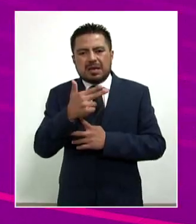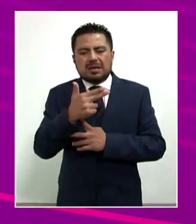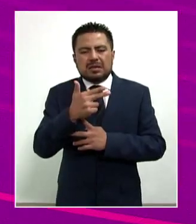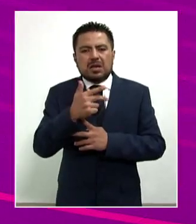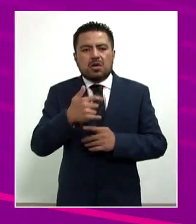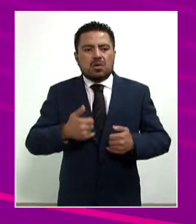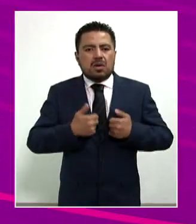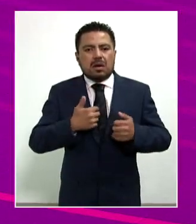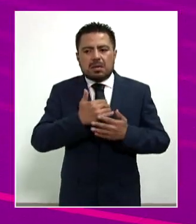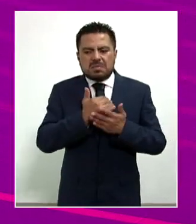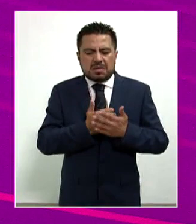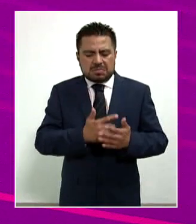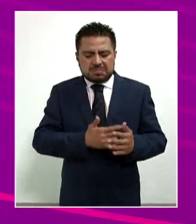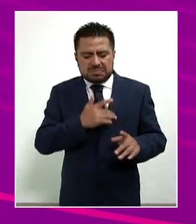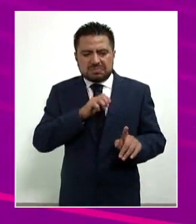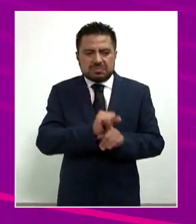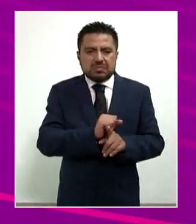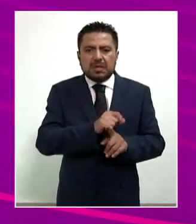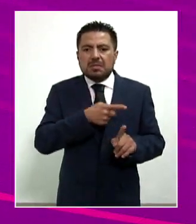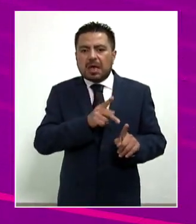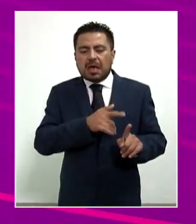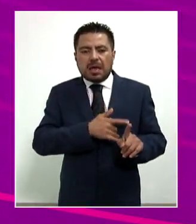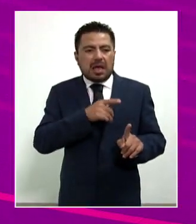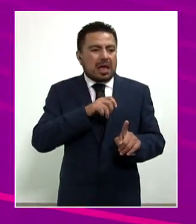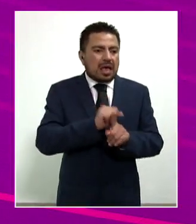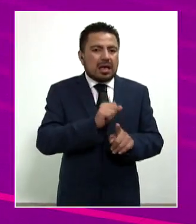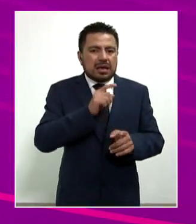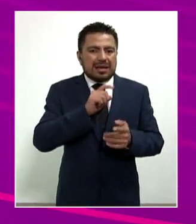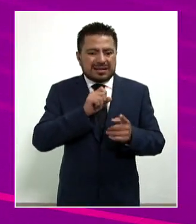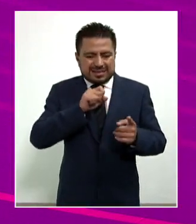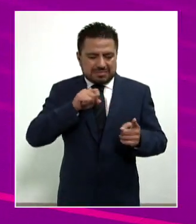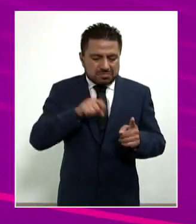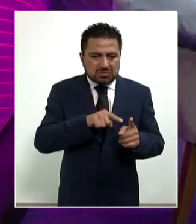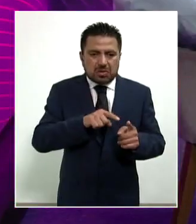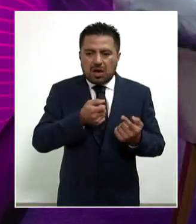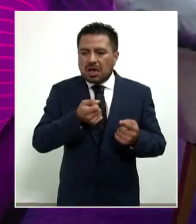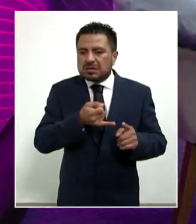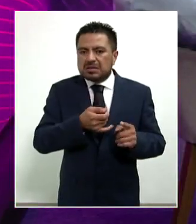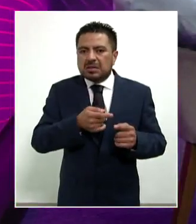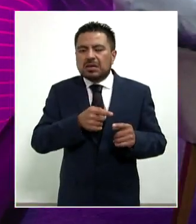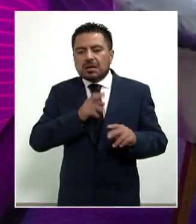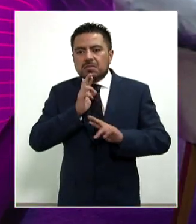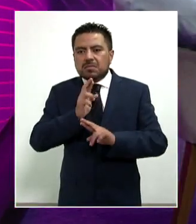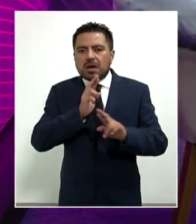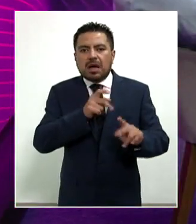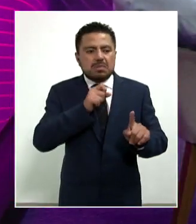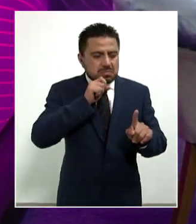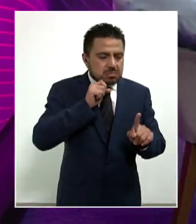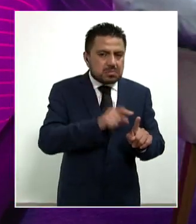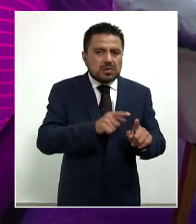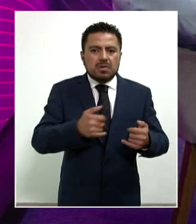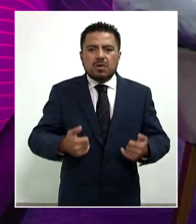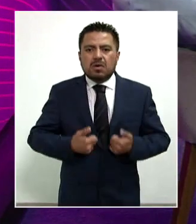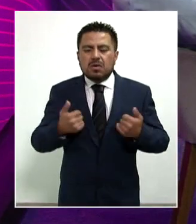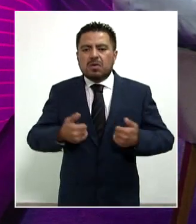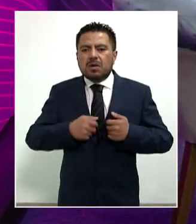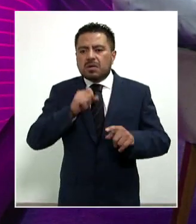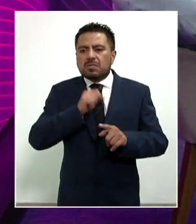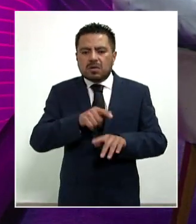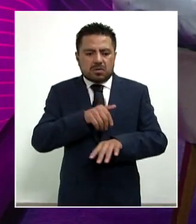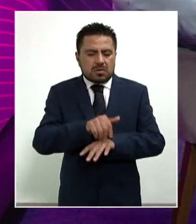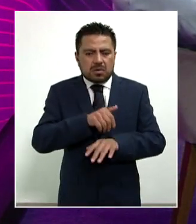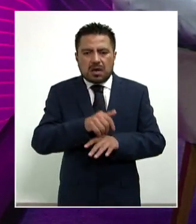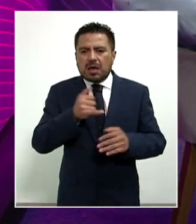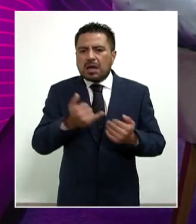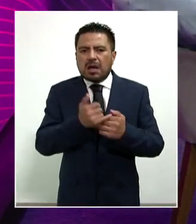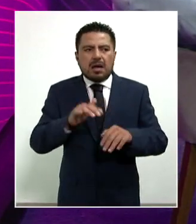tener menos prejuicios. Pero en el prejuicio que se refiere a sí mismos, resulta que los jóvenes en la misma cantidad que